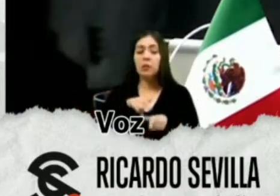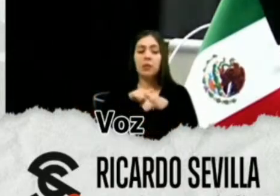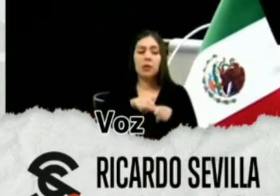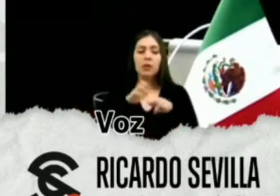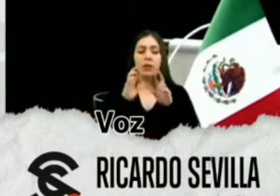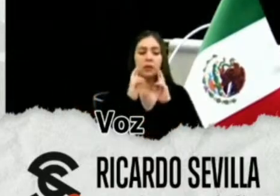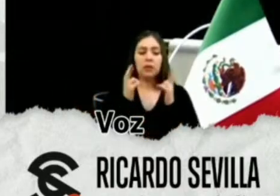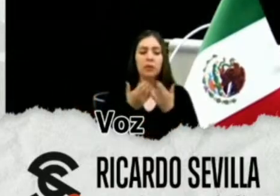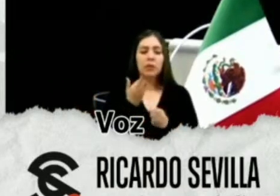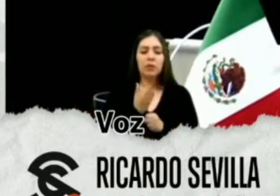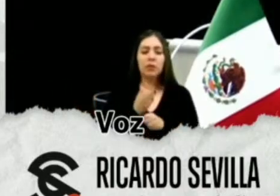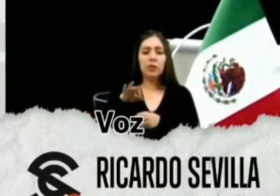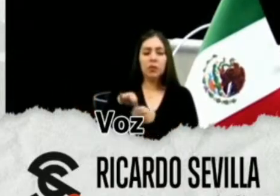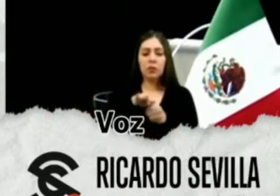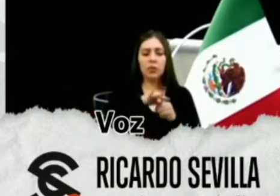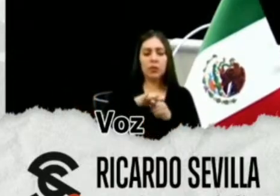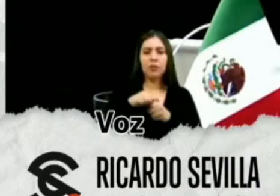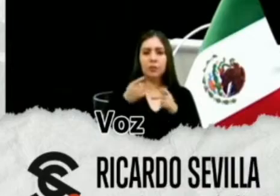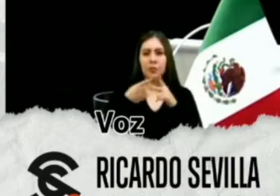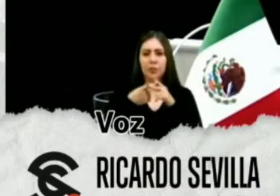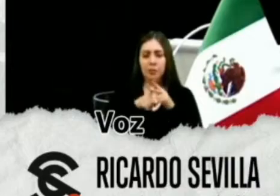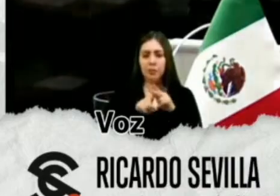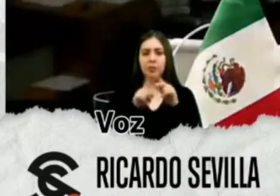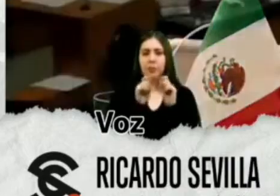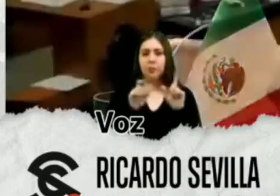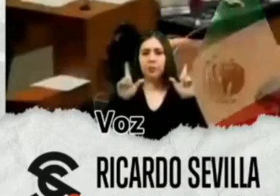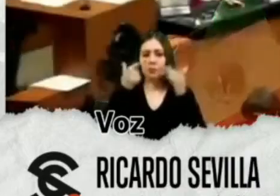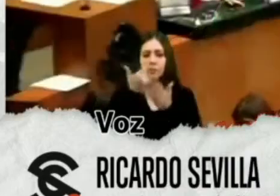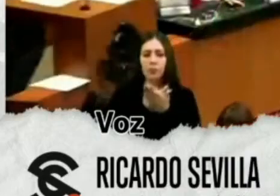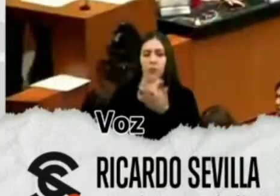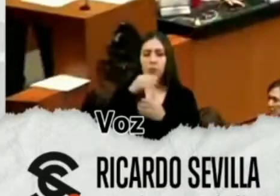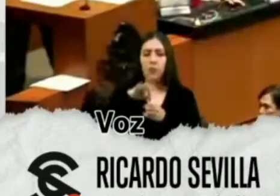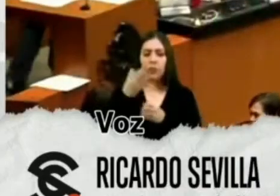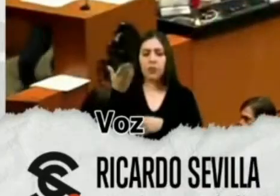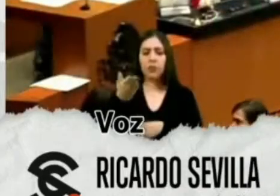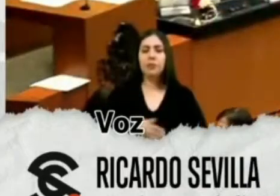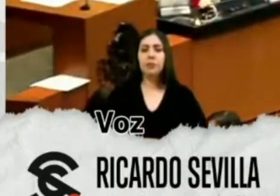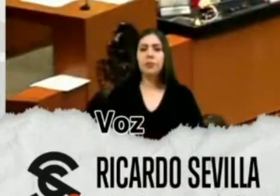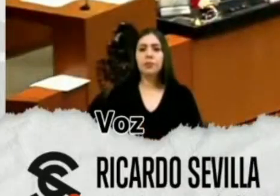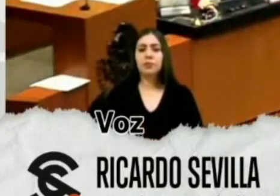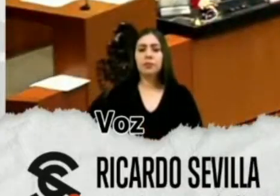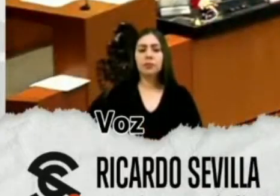yo creo que Lourdes Mendoza, Ciro Gómez Leyva, López Dóriga van a estar